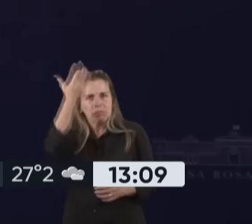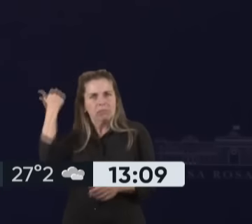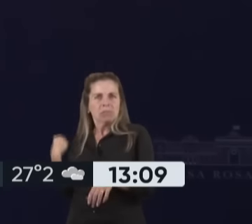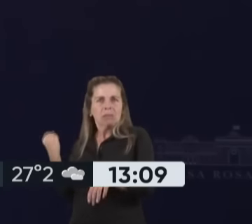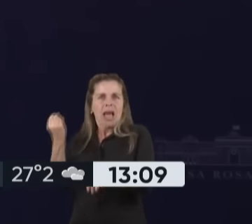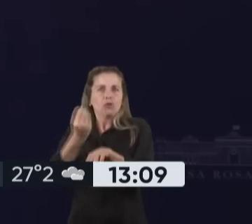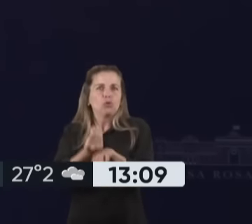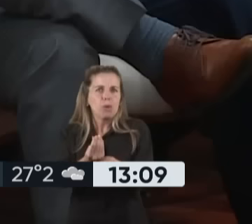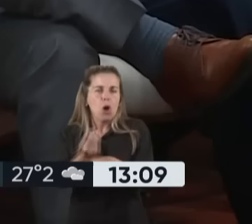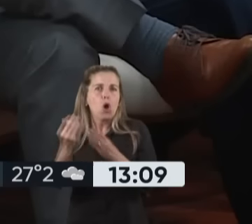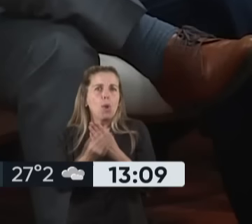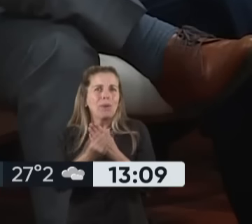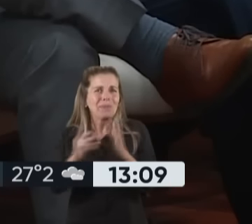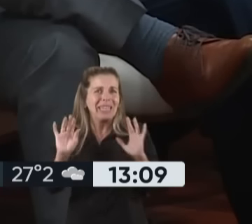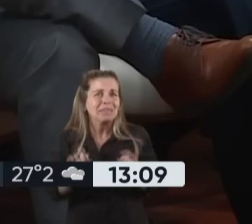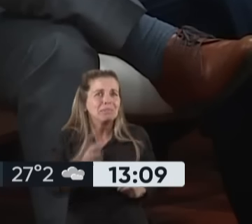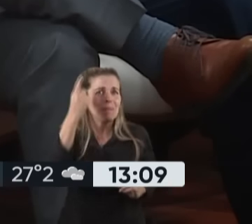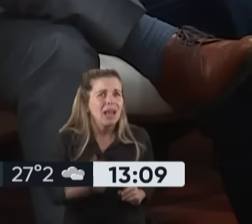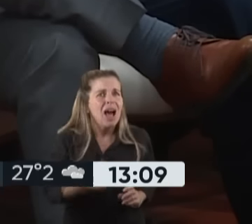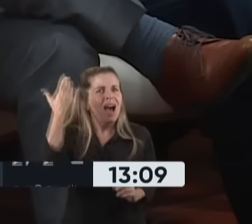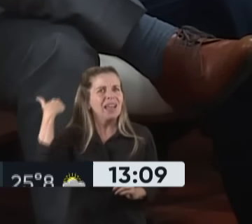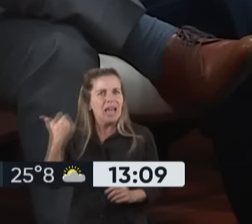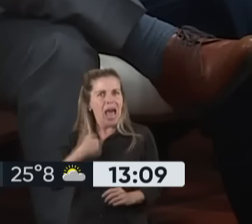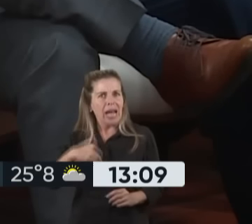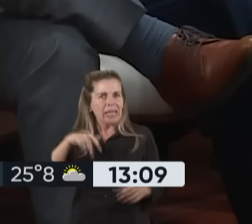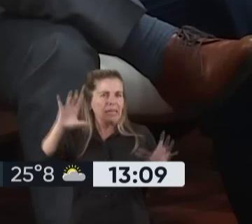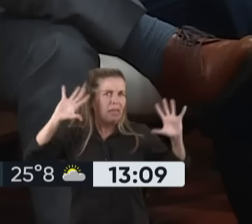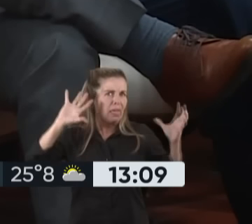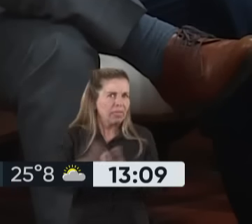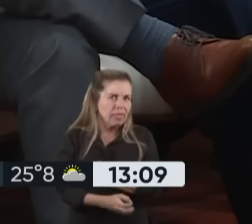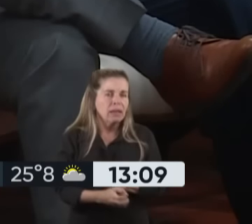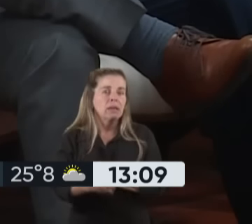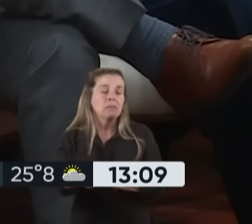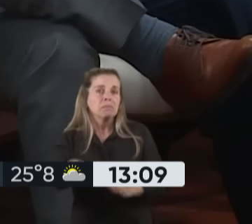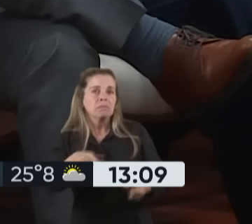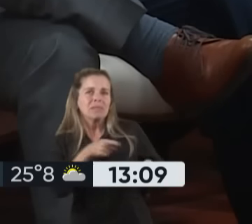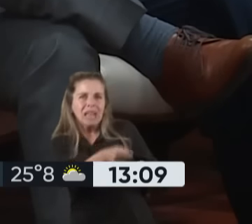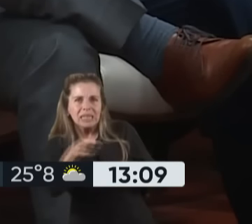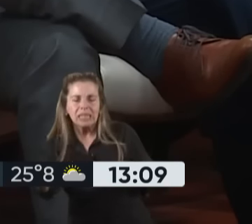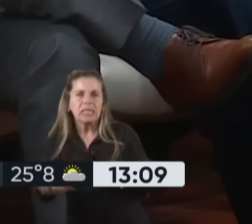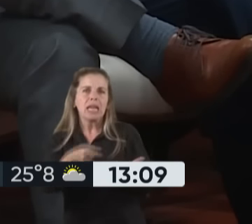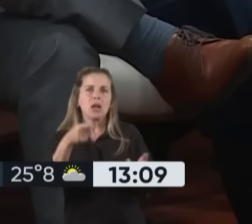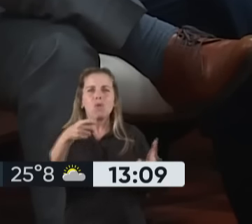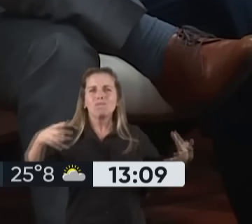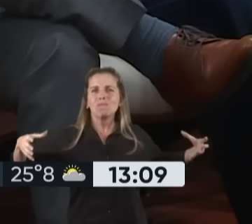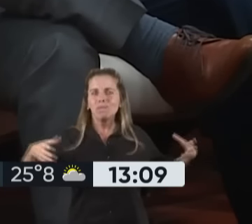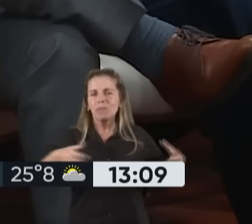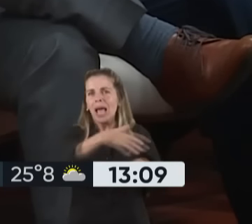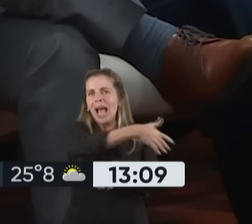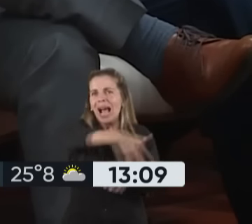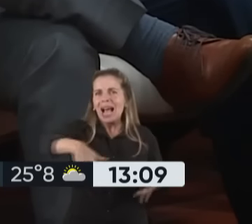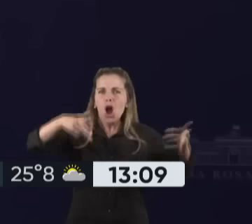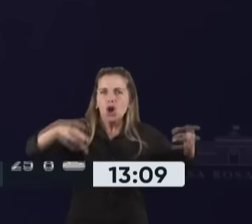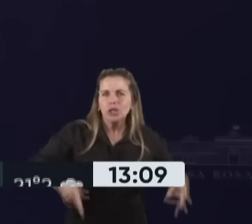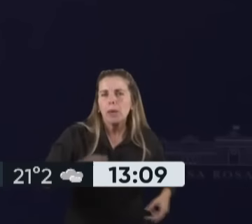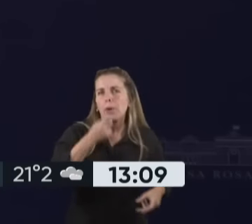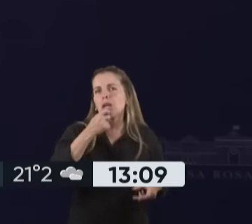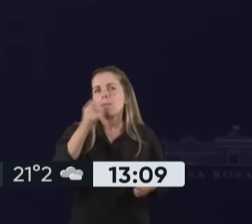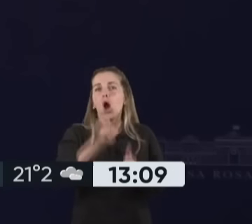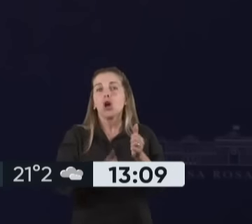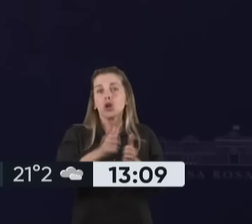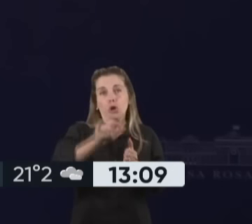Seguridad Nacional, la Argentina estaba sumida en un verdadero baño de sangre. Los piqueteros eran dueños de las calles, ciudades como Rosario